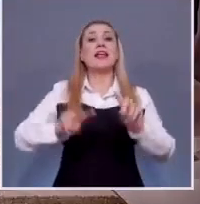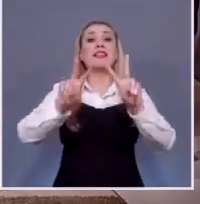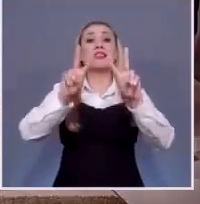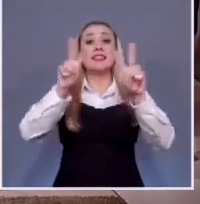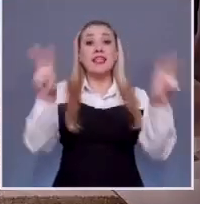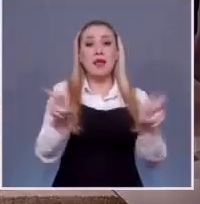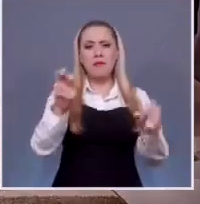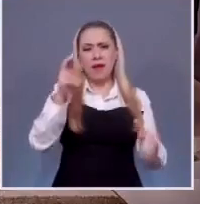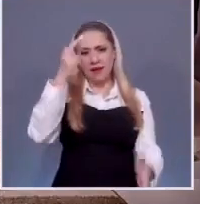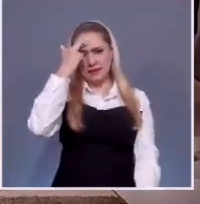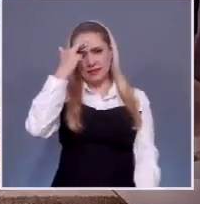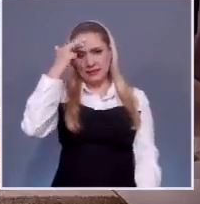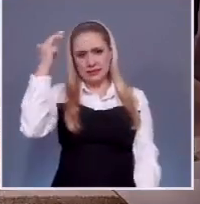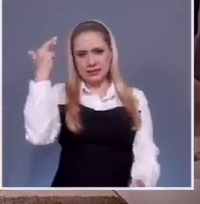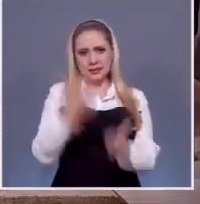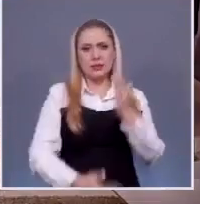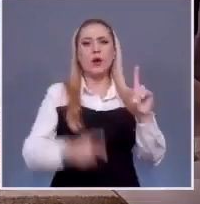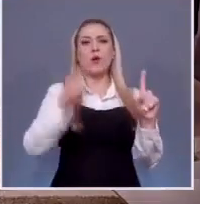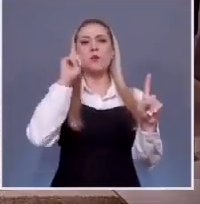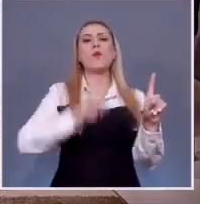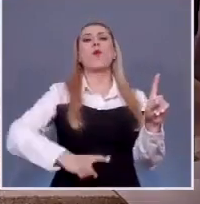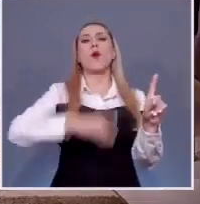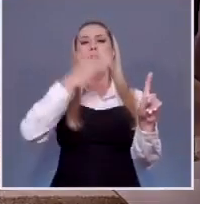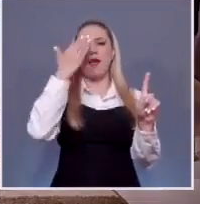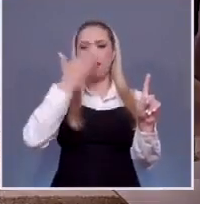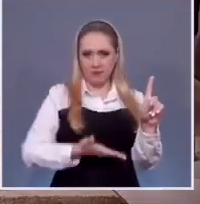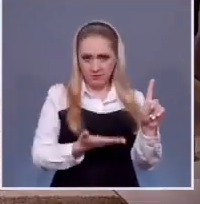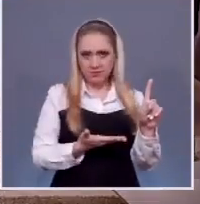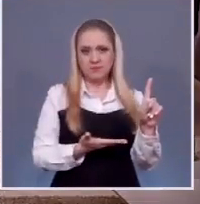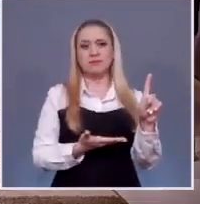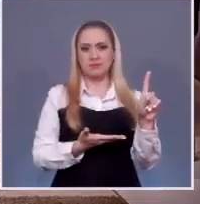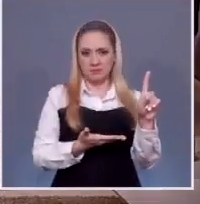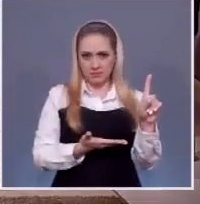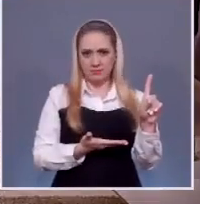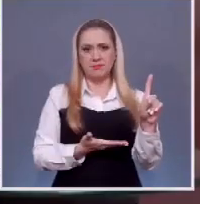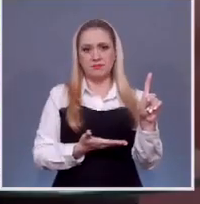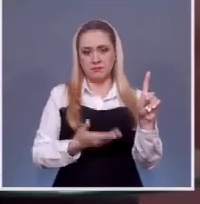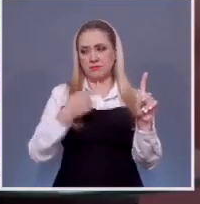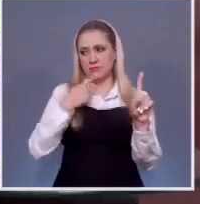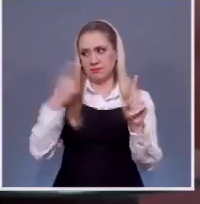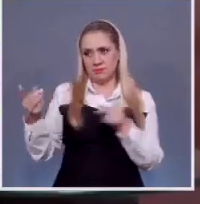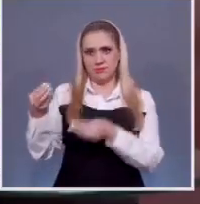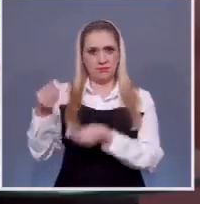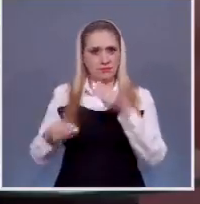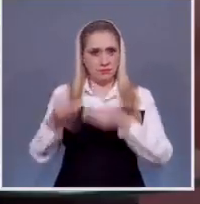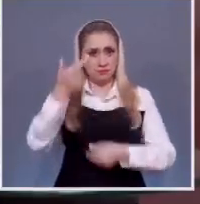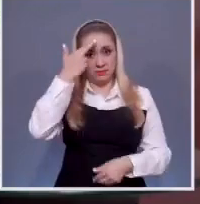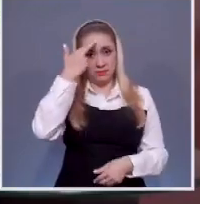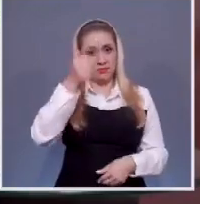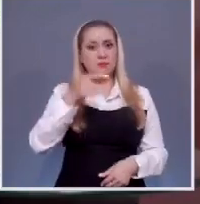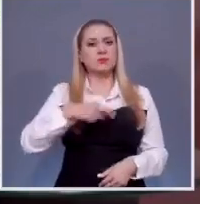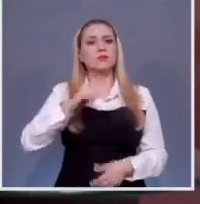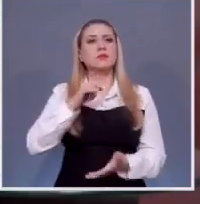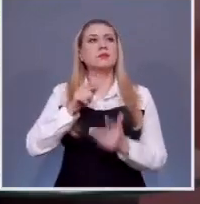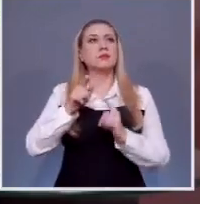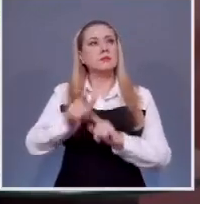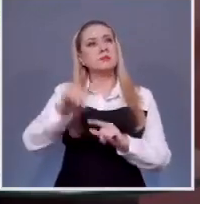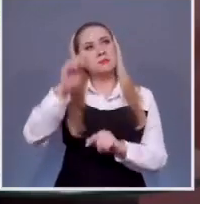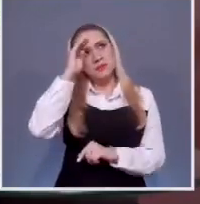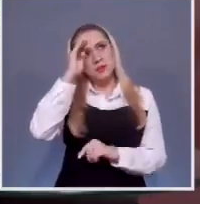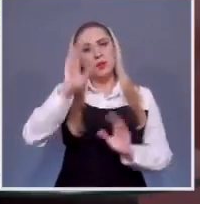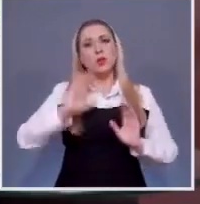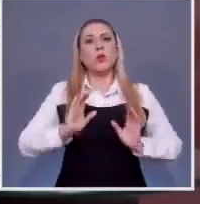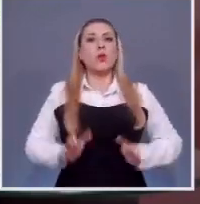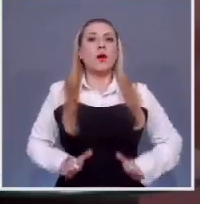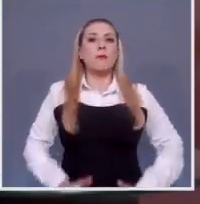muy particular, justo el que mencionaba la magistrada, donde efectivamente seguimos con esta idea de que los cuerpos de las mujeres